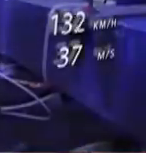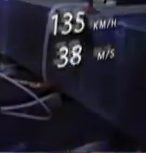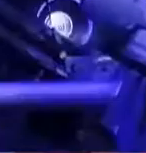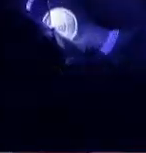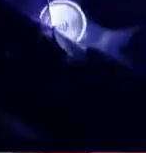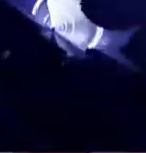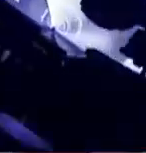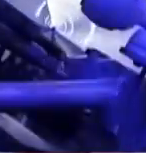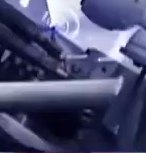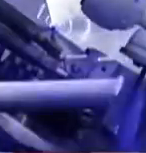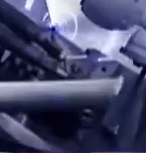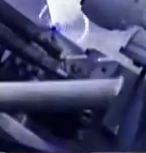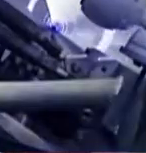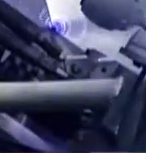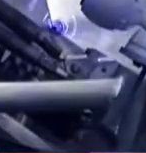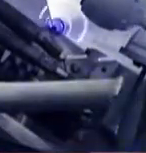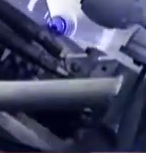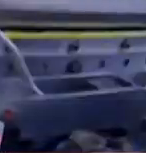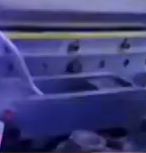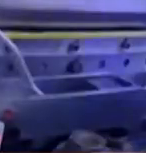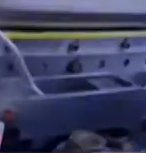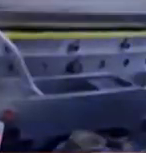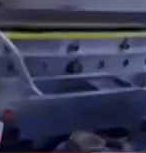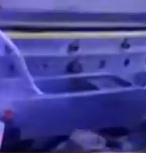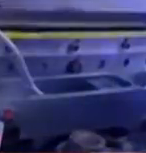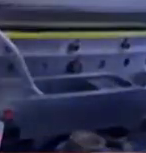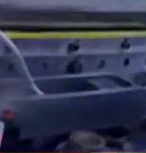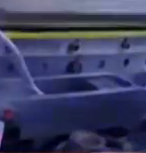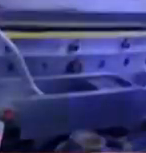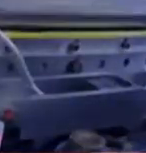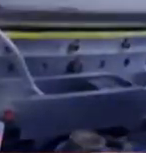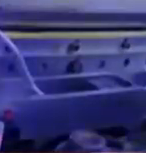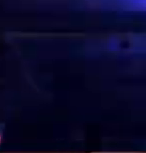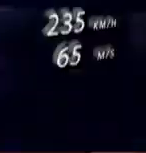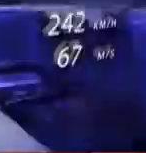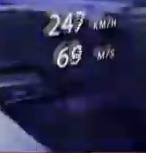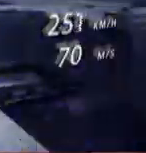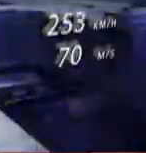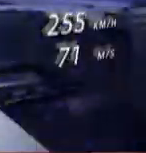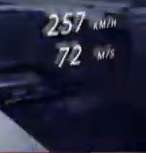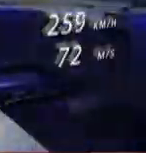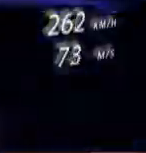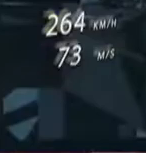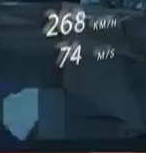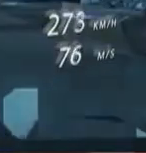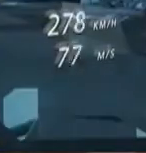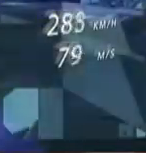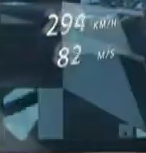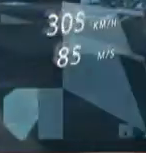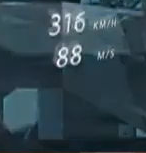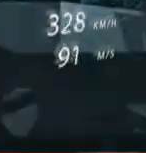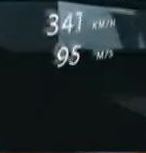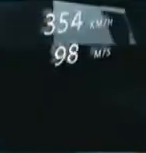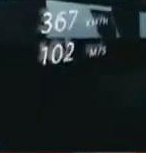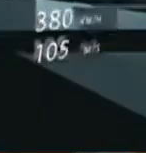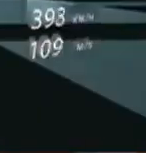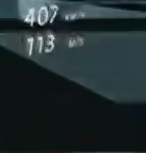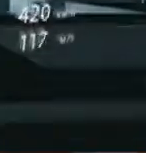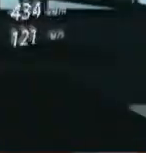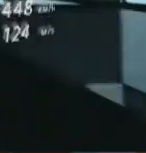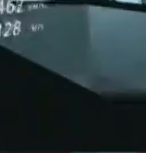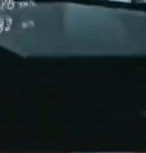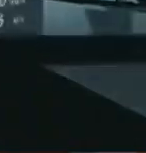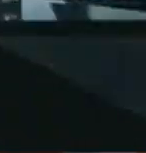parte del gobierno para construir el túnel que conectaba estas ciudades. Sin embargo, no se sabía si él sería el encargado de desarrollar el